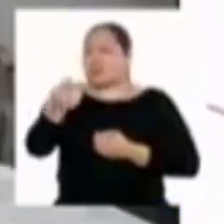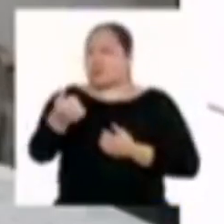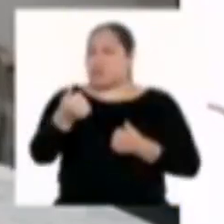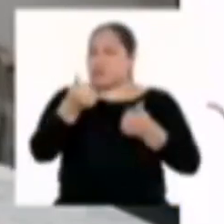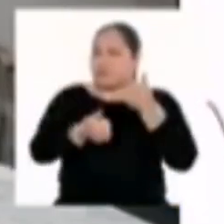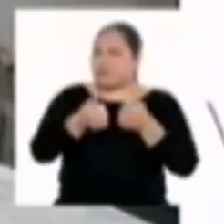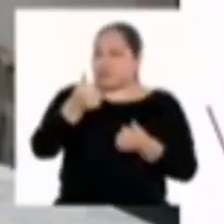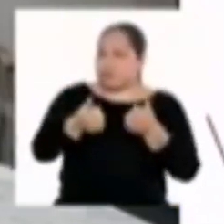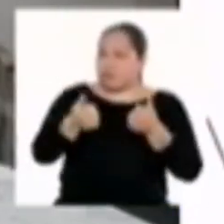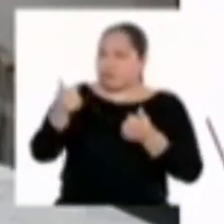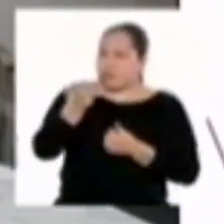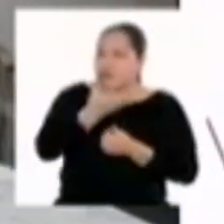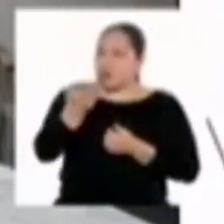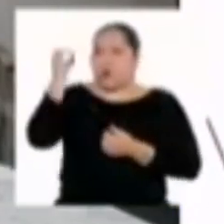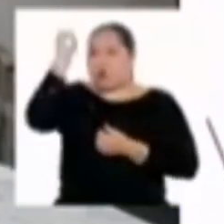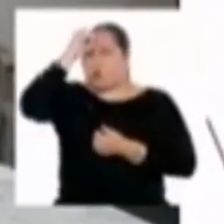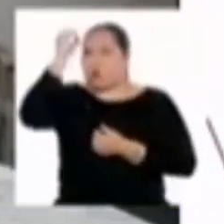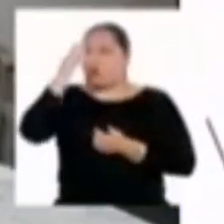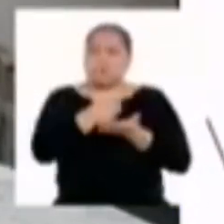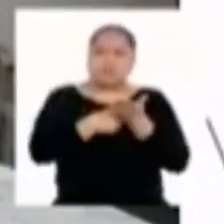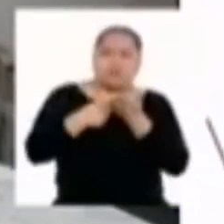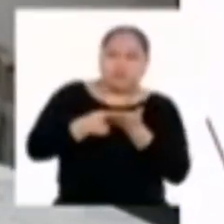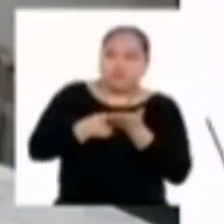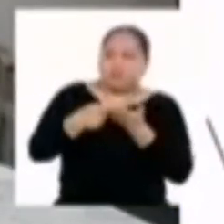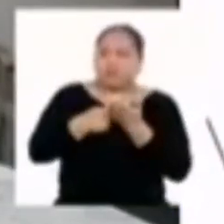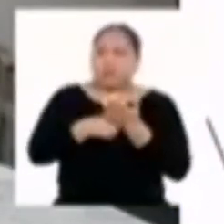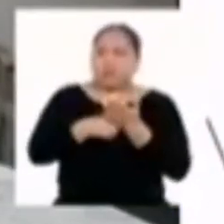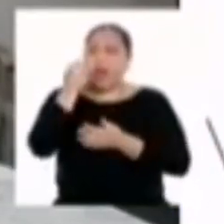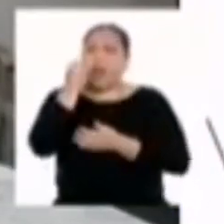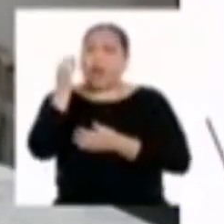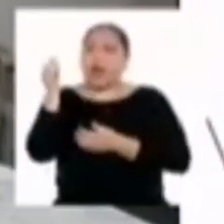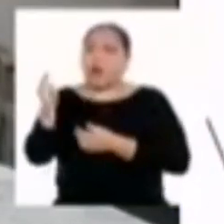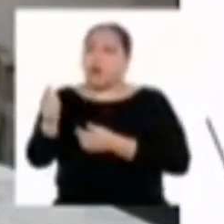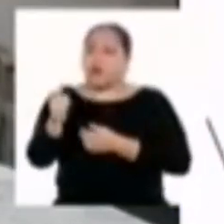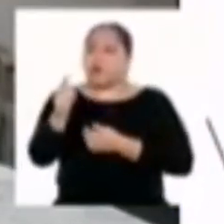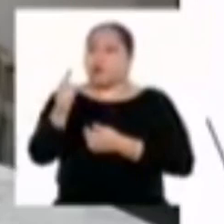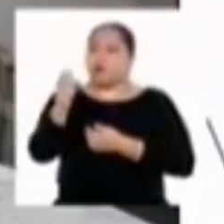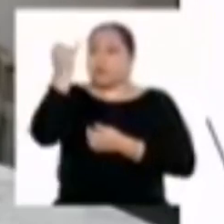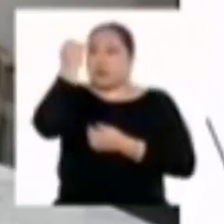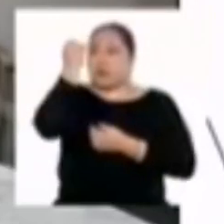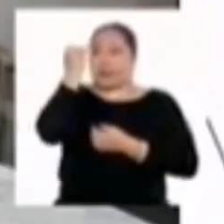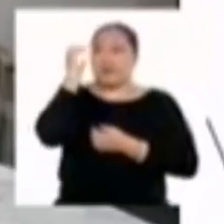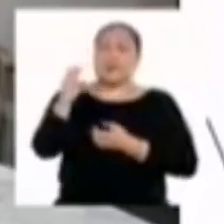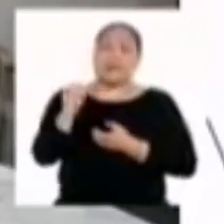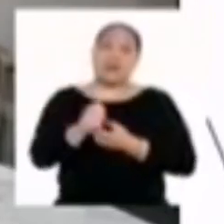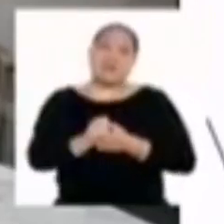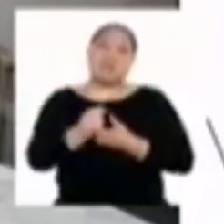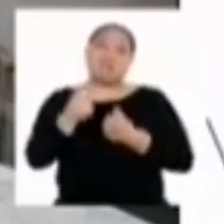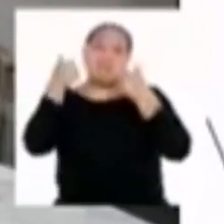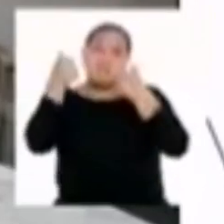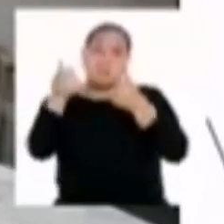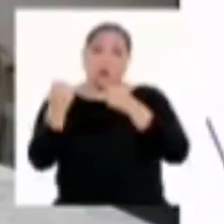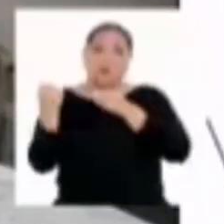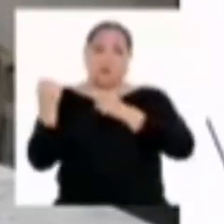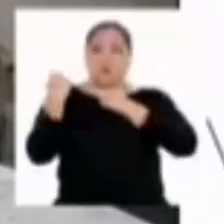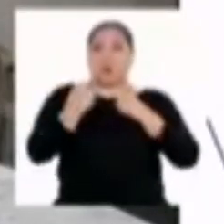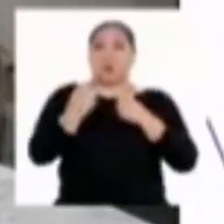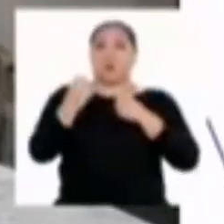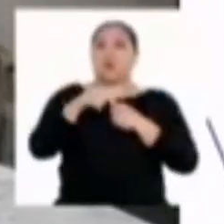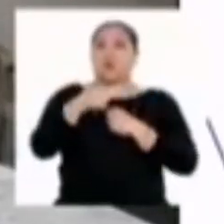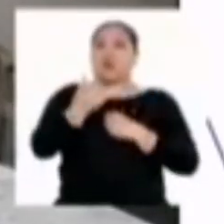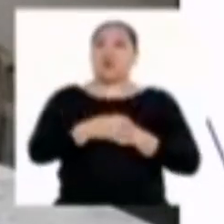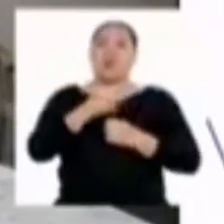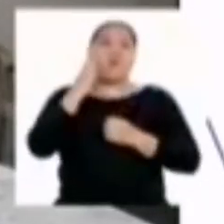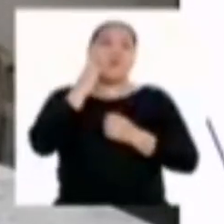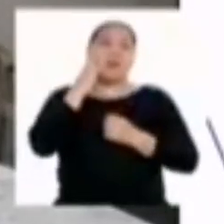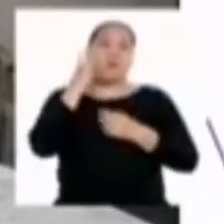uno? Cuando yo y mi familia empezamos a argumentar, nos dimos cuenta de que algunos argumentos no eran tan asertivos y otros sí. Ejemplo, cuando mi